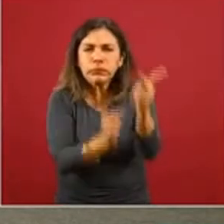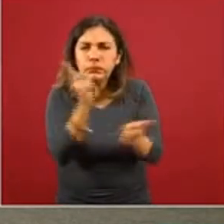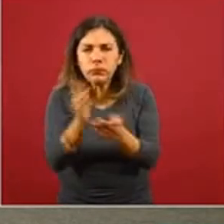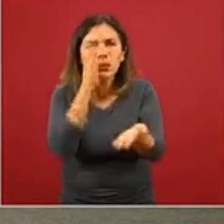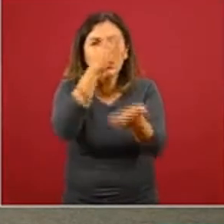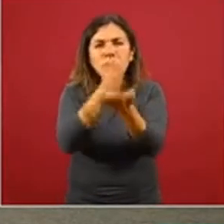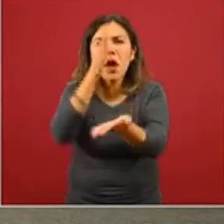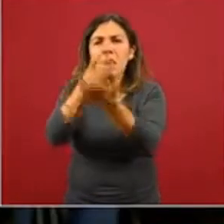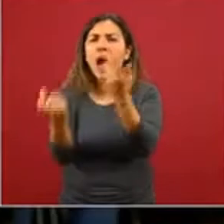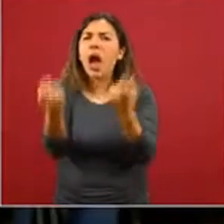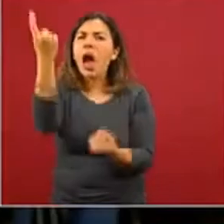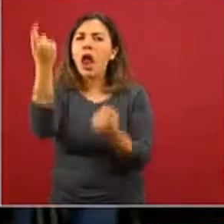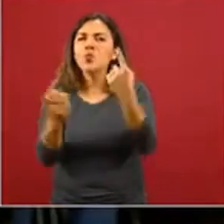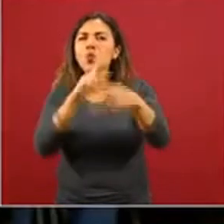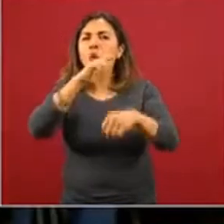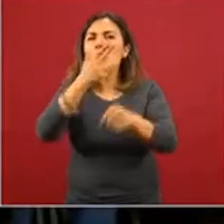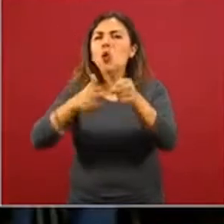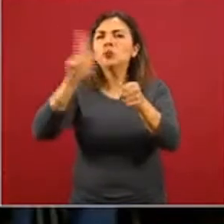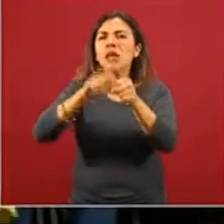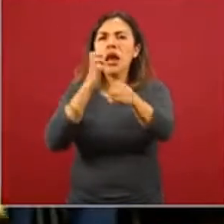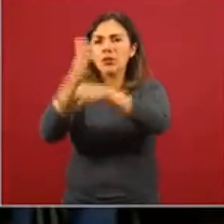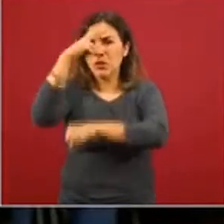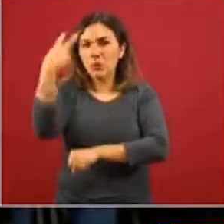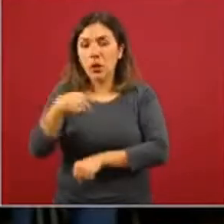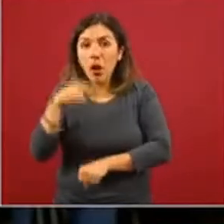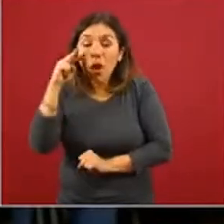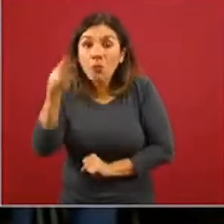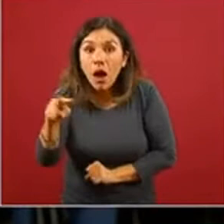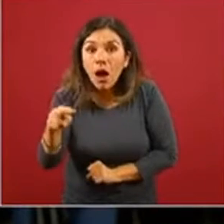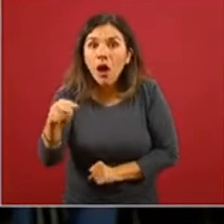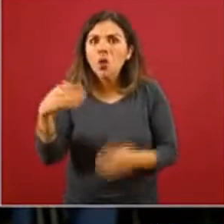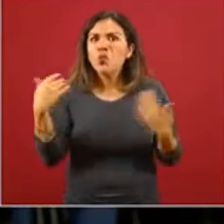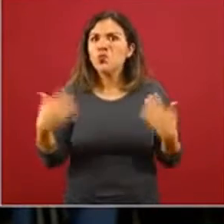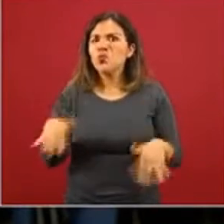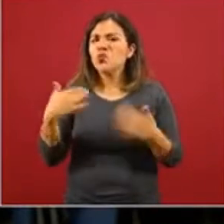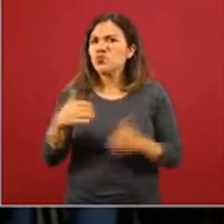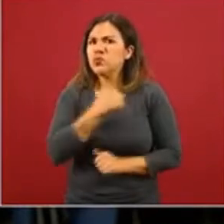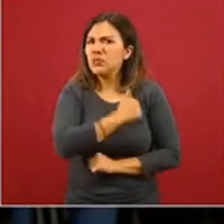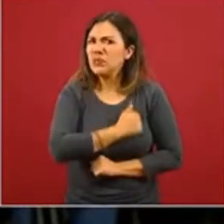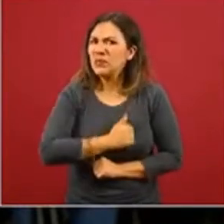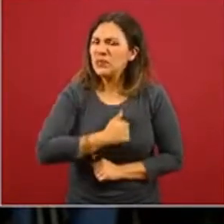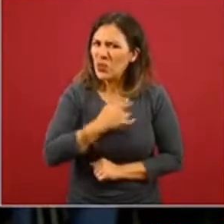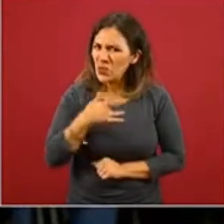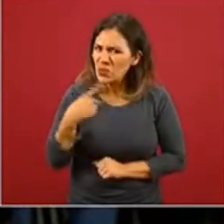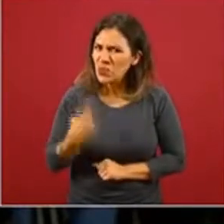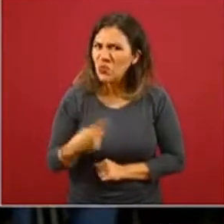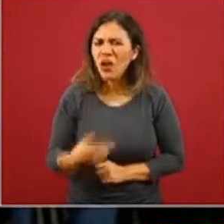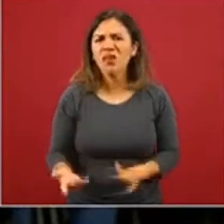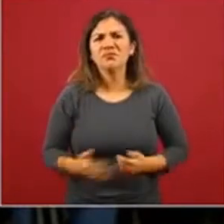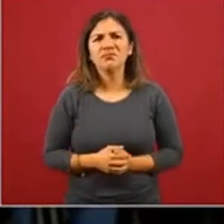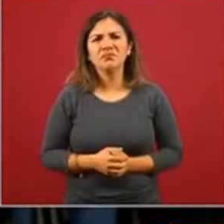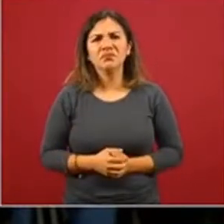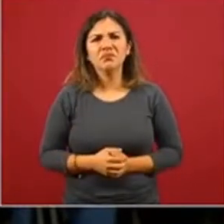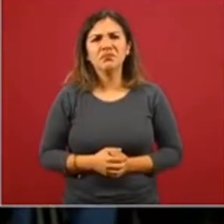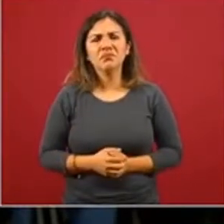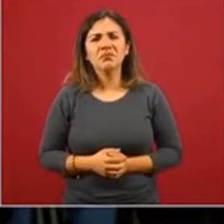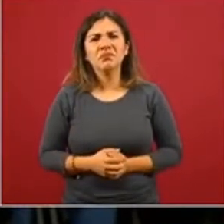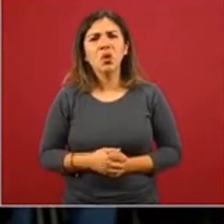algunos hospitales del Estado de México, donde encontramos la verdad, una realidad muy lacerante. Desde plazas